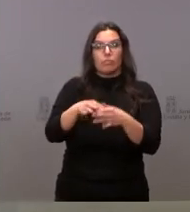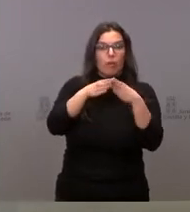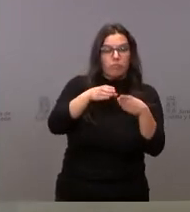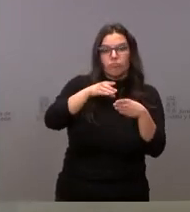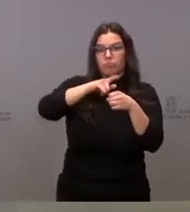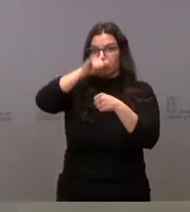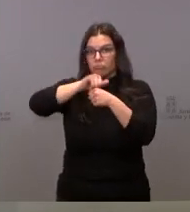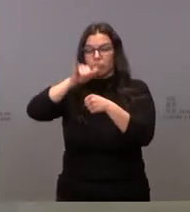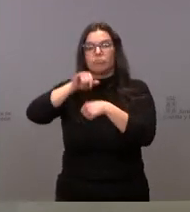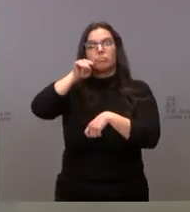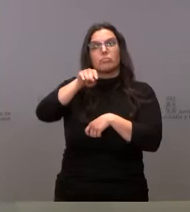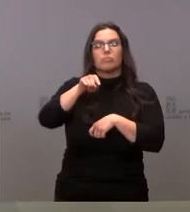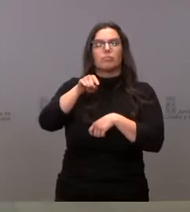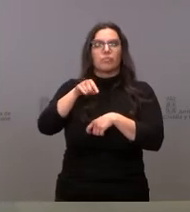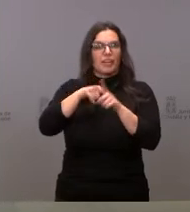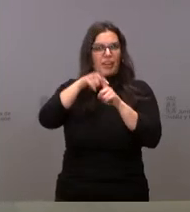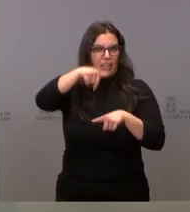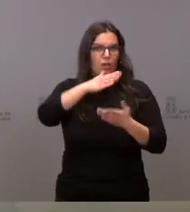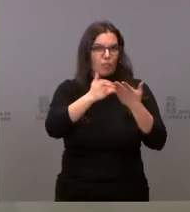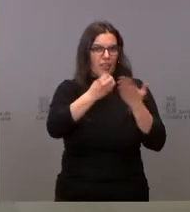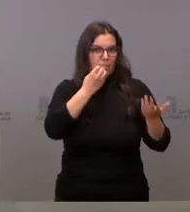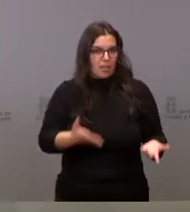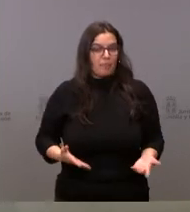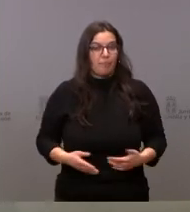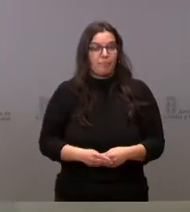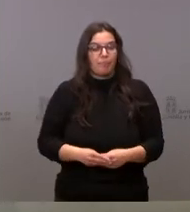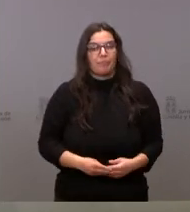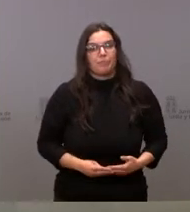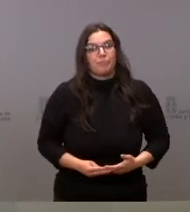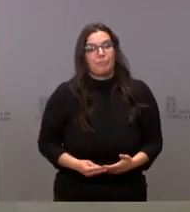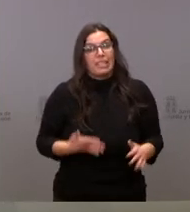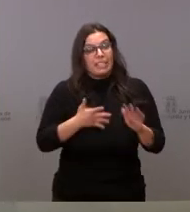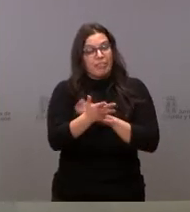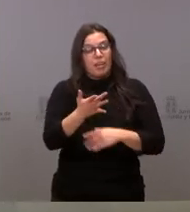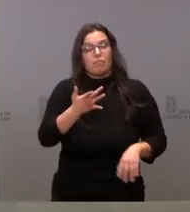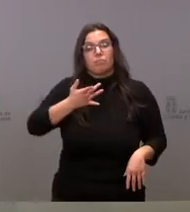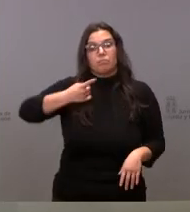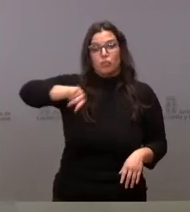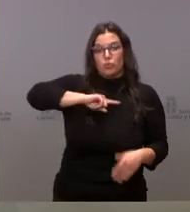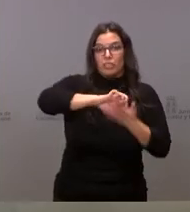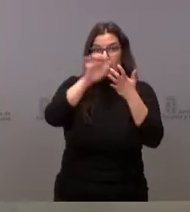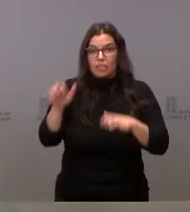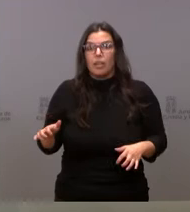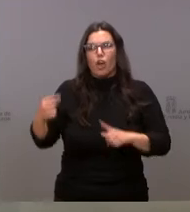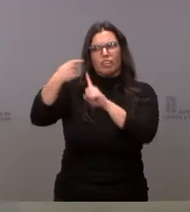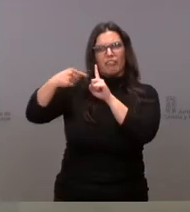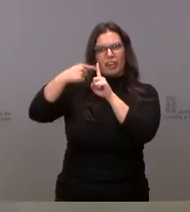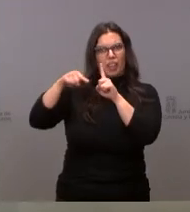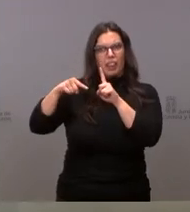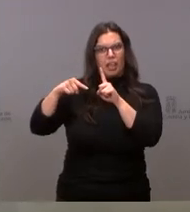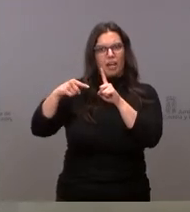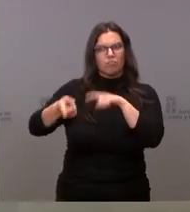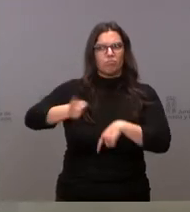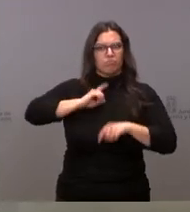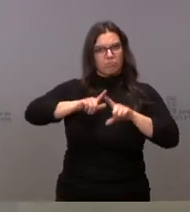una buena referencia en nuestra comunidad autónoma esto nos sitúa por tanto a castilla y león con una posición de referencia y de